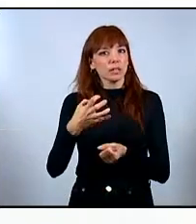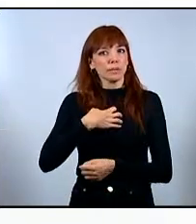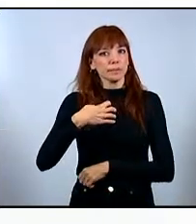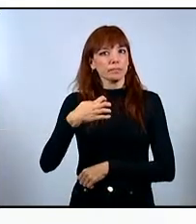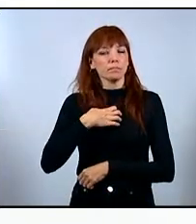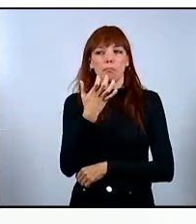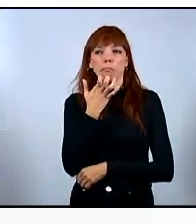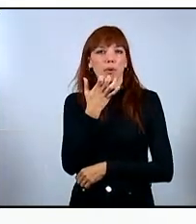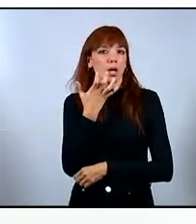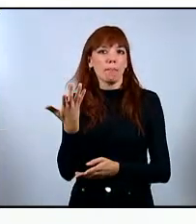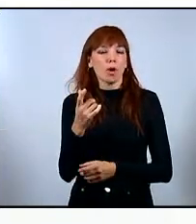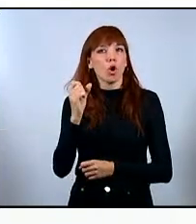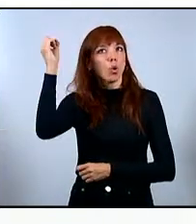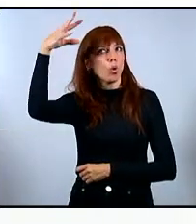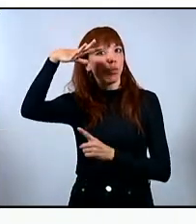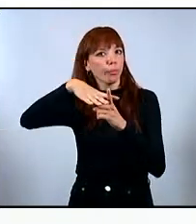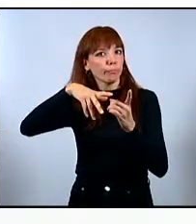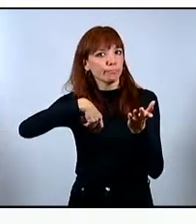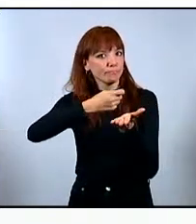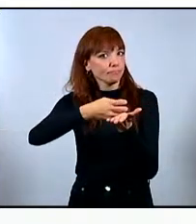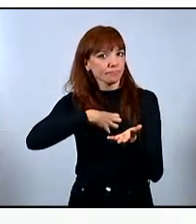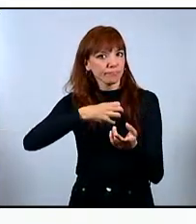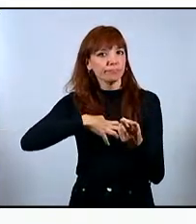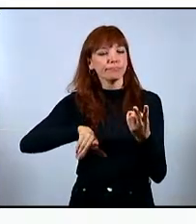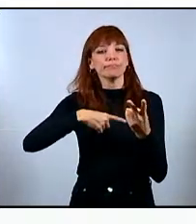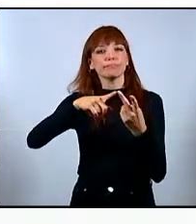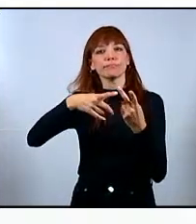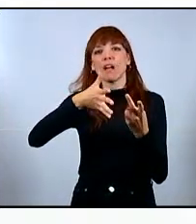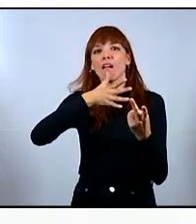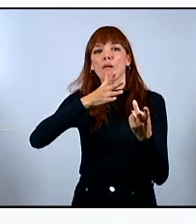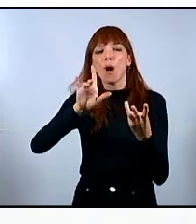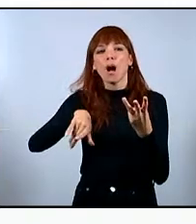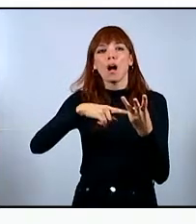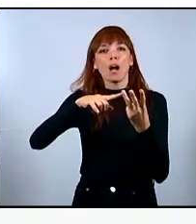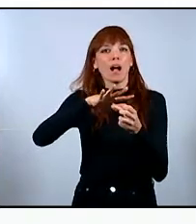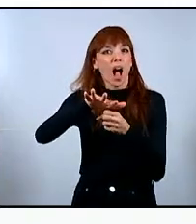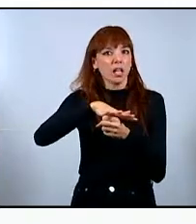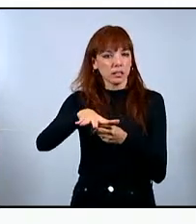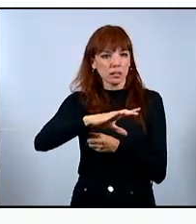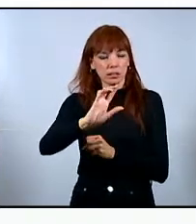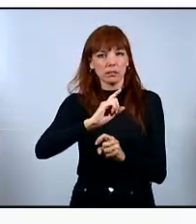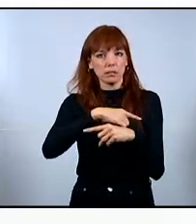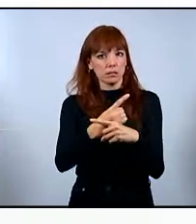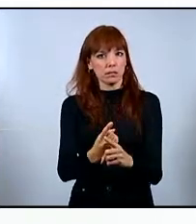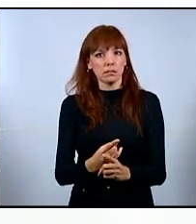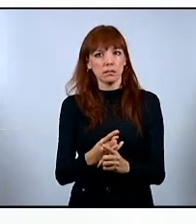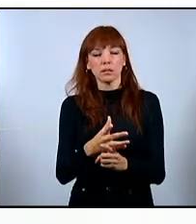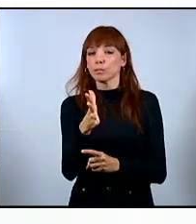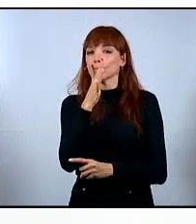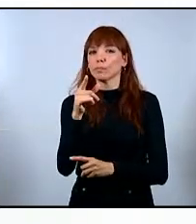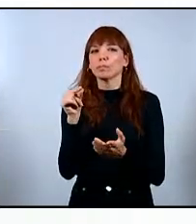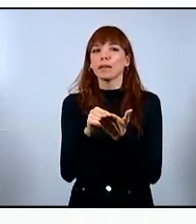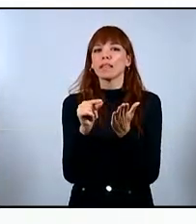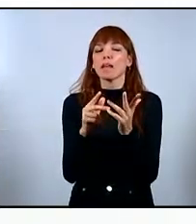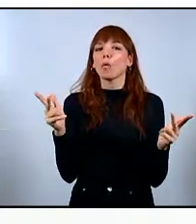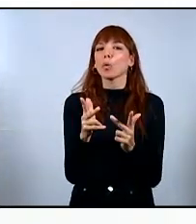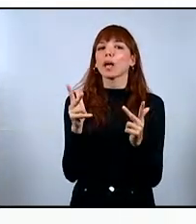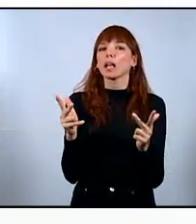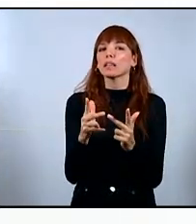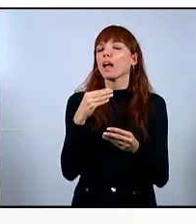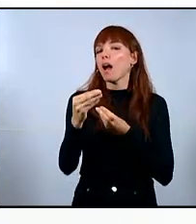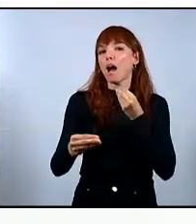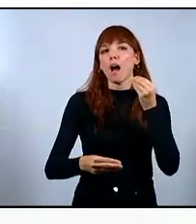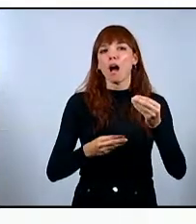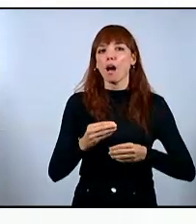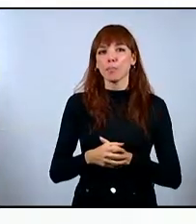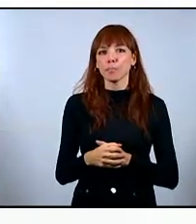ser la luz, como puede ser el agua, como puede ser el gas. Por ello, en una primera actuación urgente, lo que hemos hecho es dotarlas